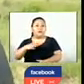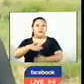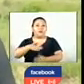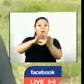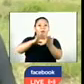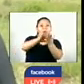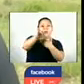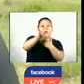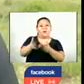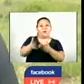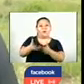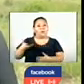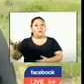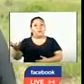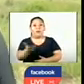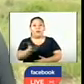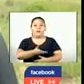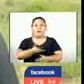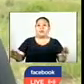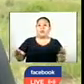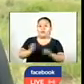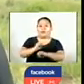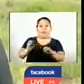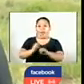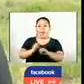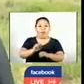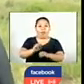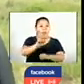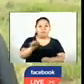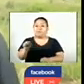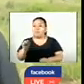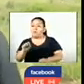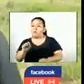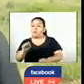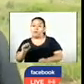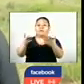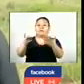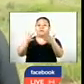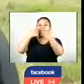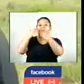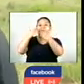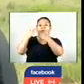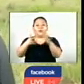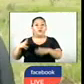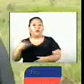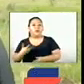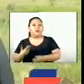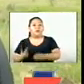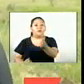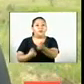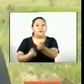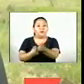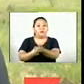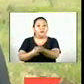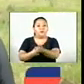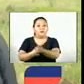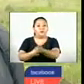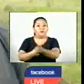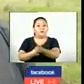es para todos aquí no hay distinción social aquí el oxígeno es para todos estamos tratando de una manera de ampliar